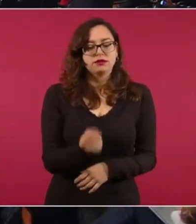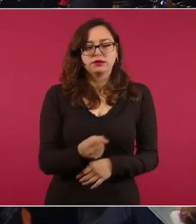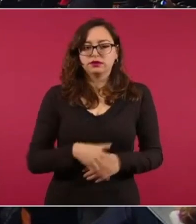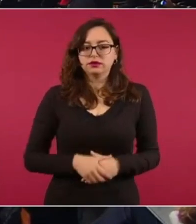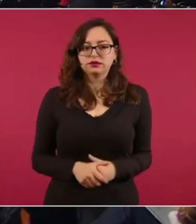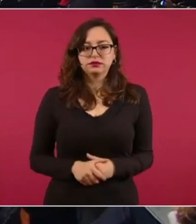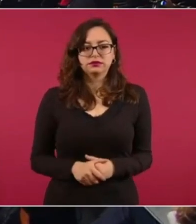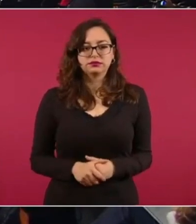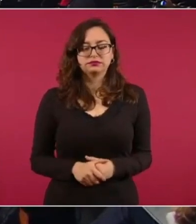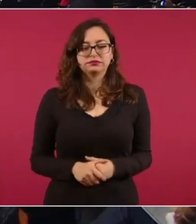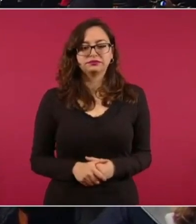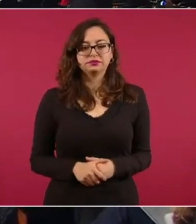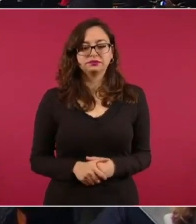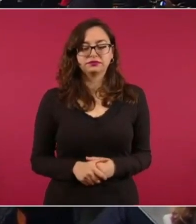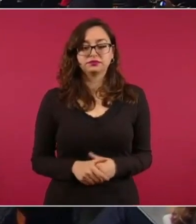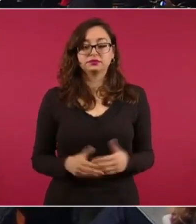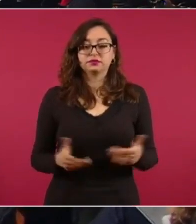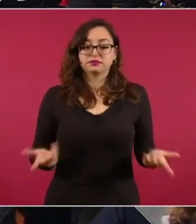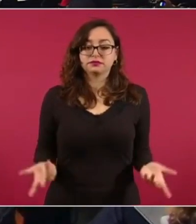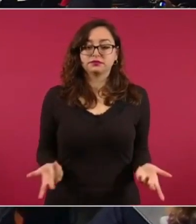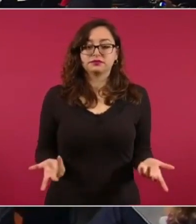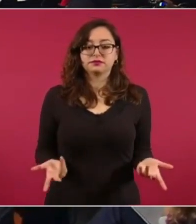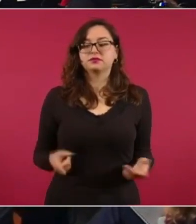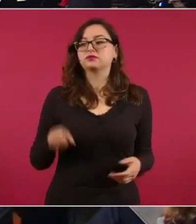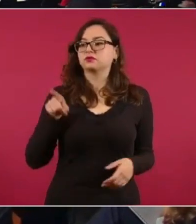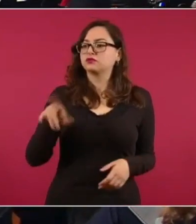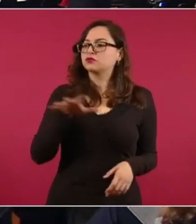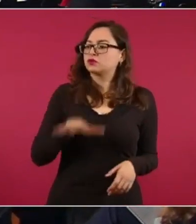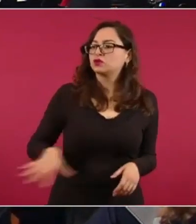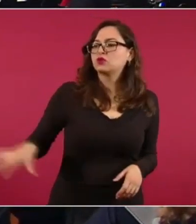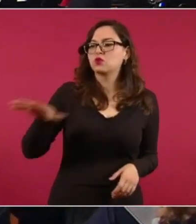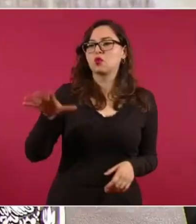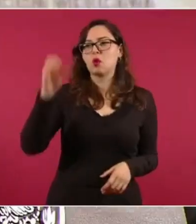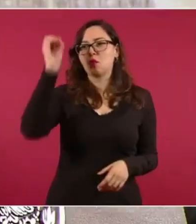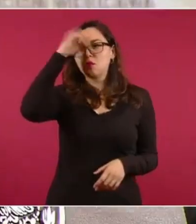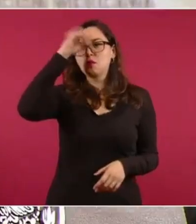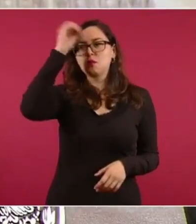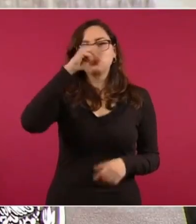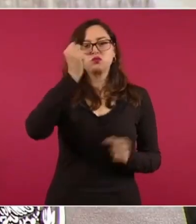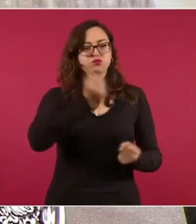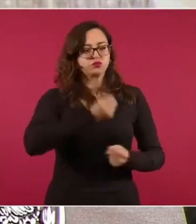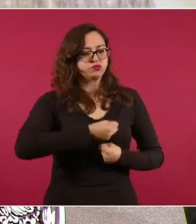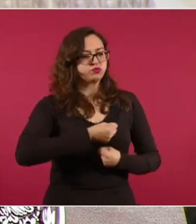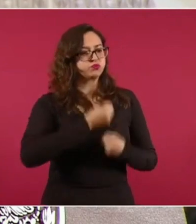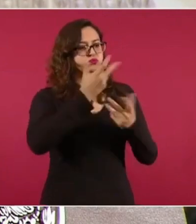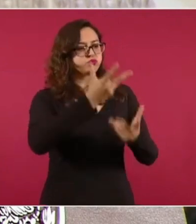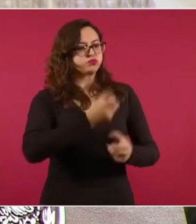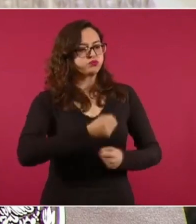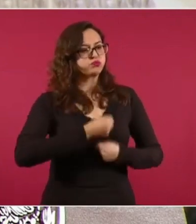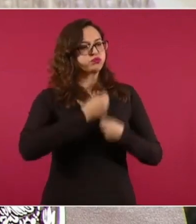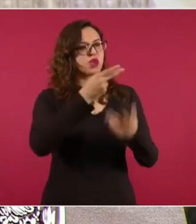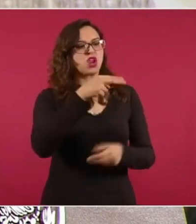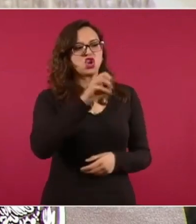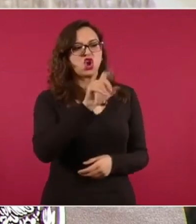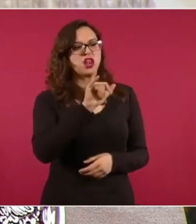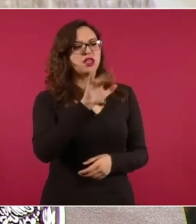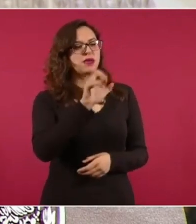Te callan a gritos cuando opinas fuerte de los dogmas neoliberales.